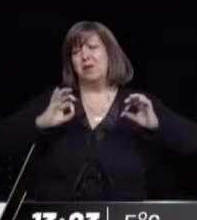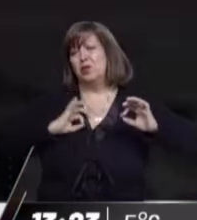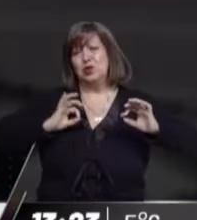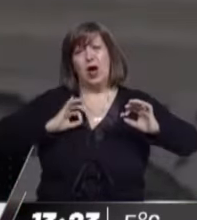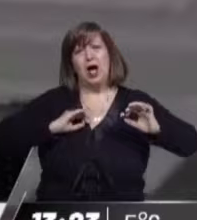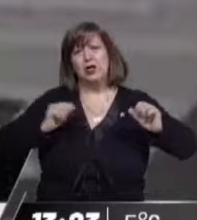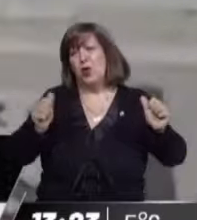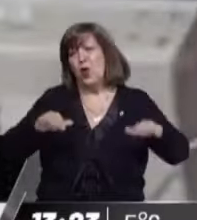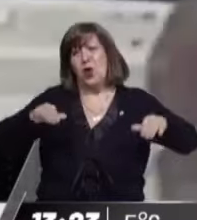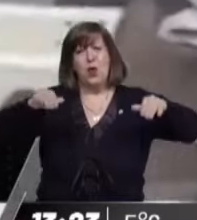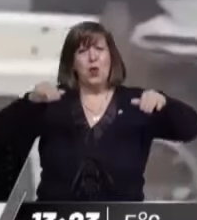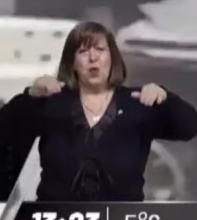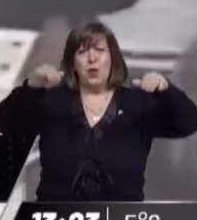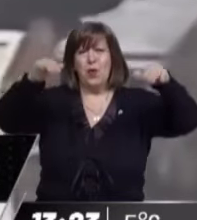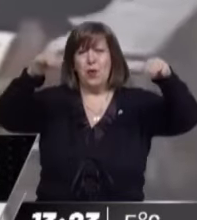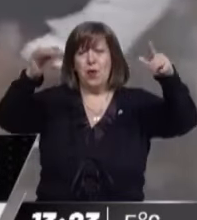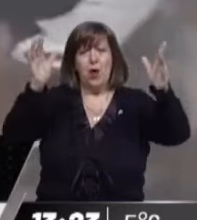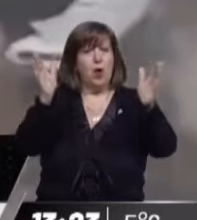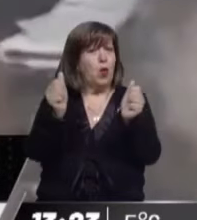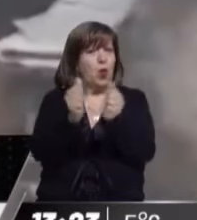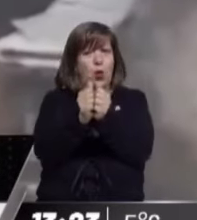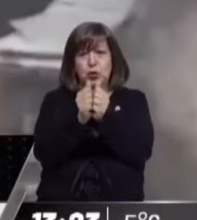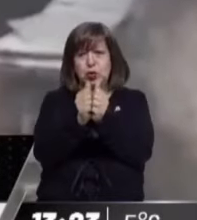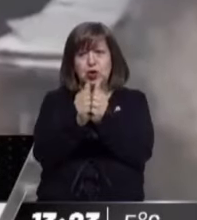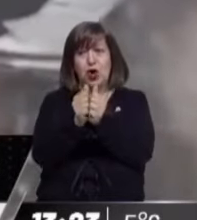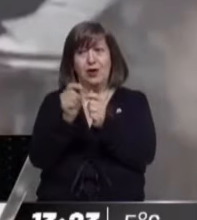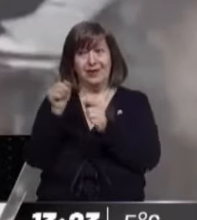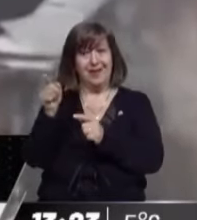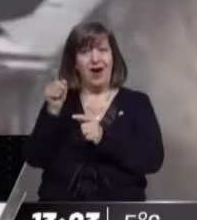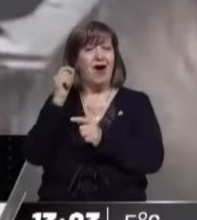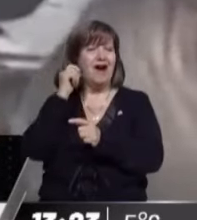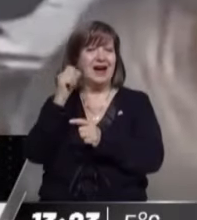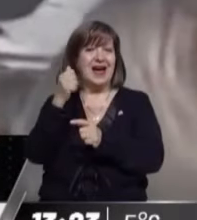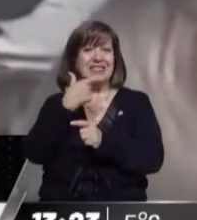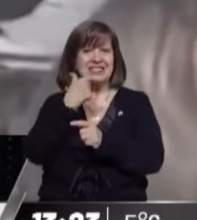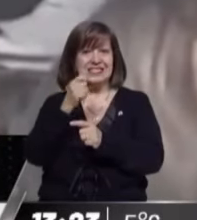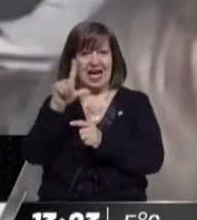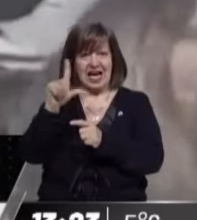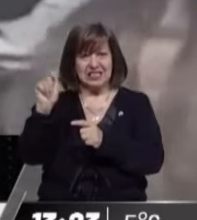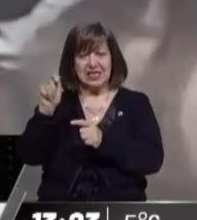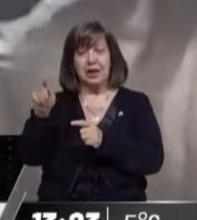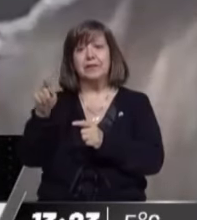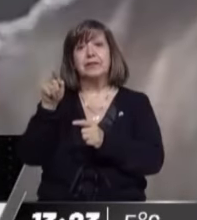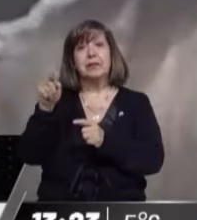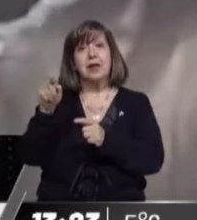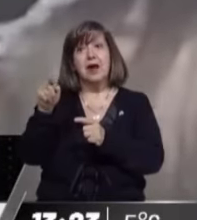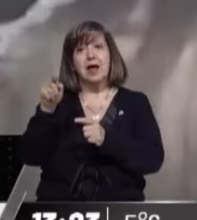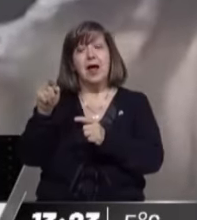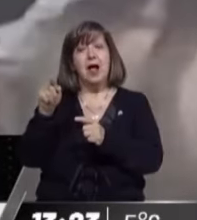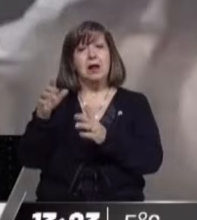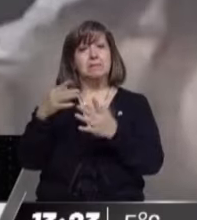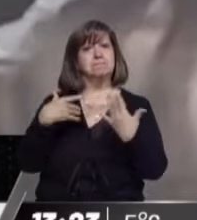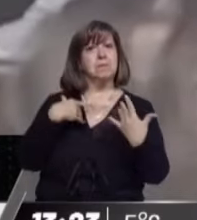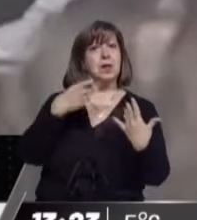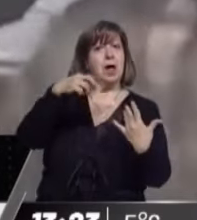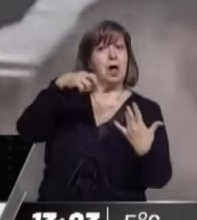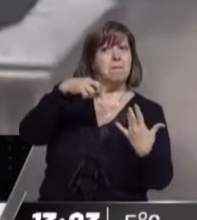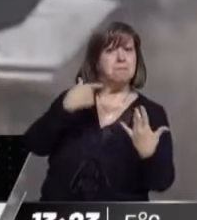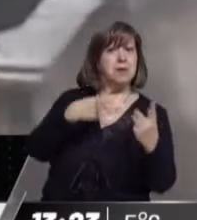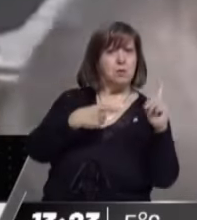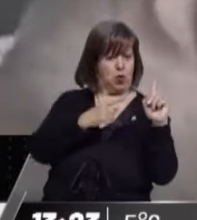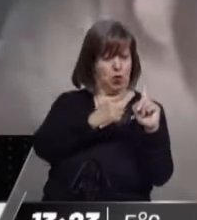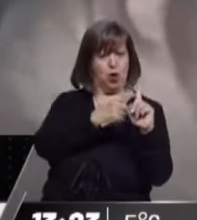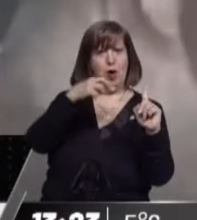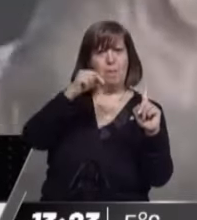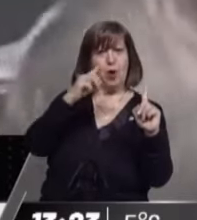años y es en realidad el que en un comienzo Cuando comienza gasalla con los primeros atisbos de demencia senil es quien